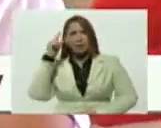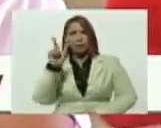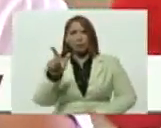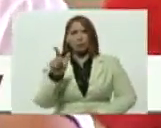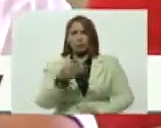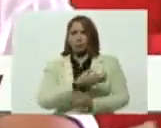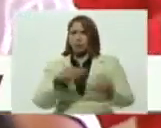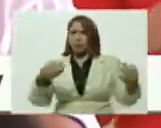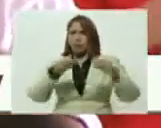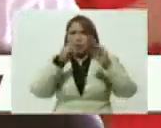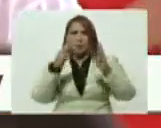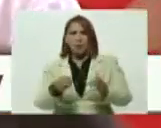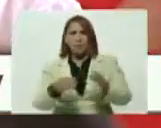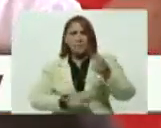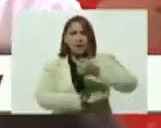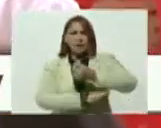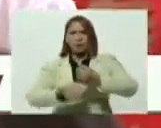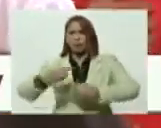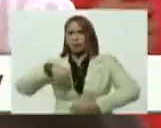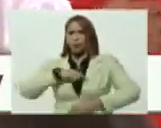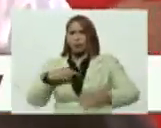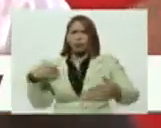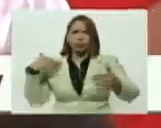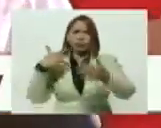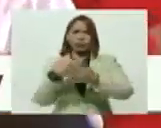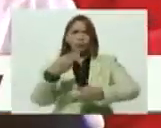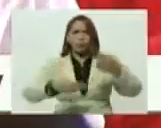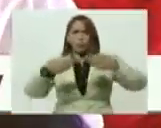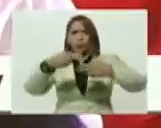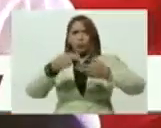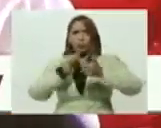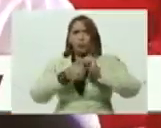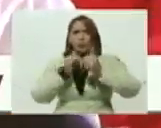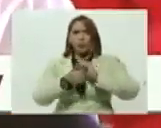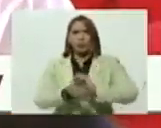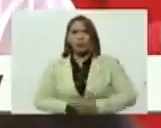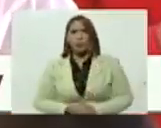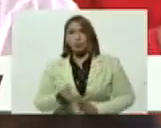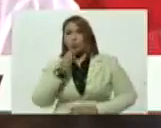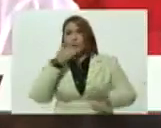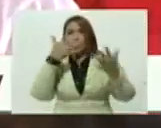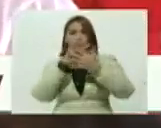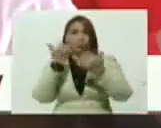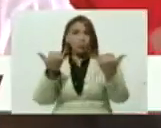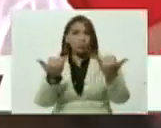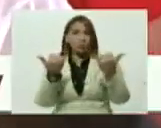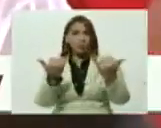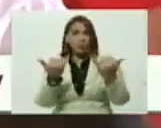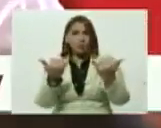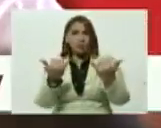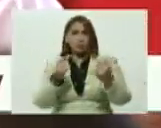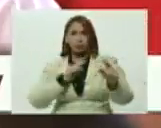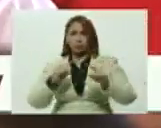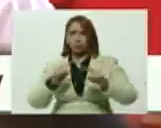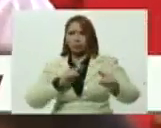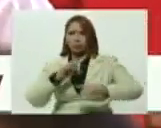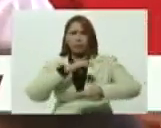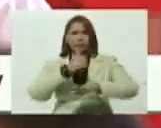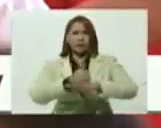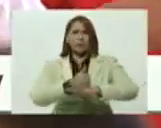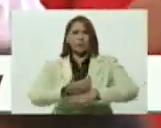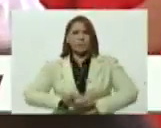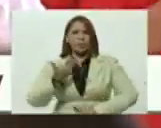Y bueno, desde las bases venimos construyendo desde el sector deporte. No cabe duda que en este momento la gerencia es fundamental,